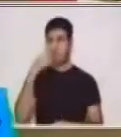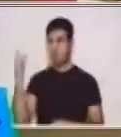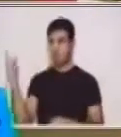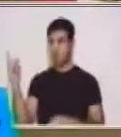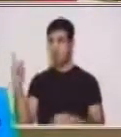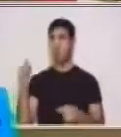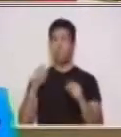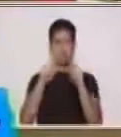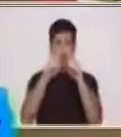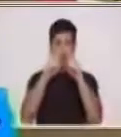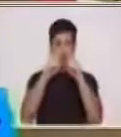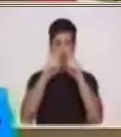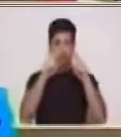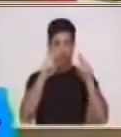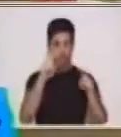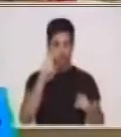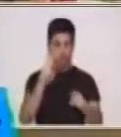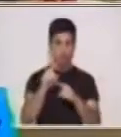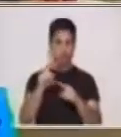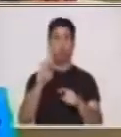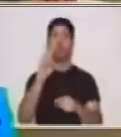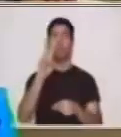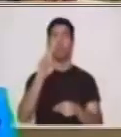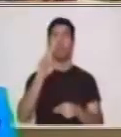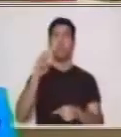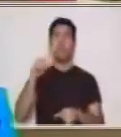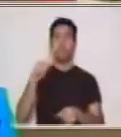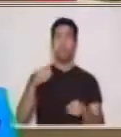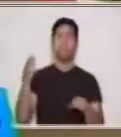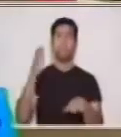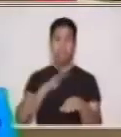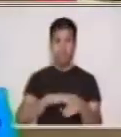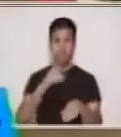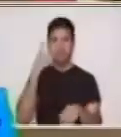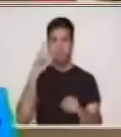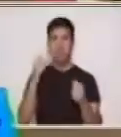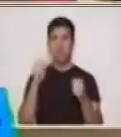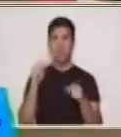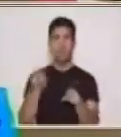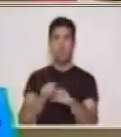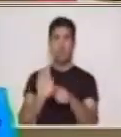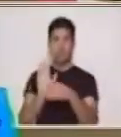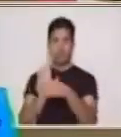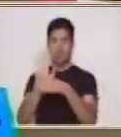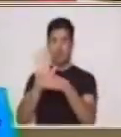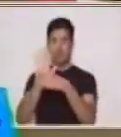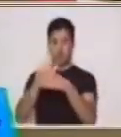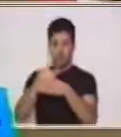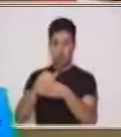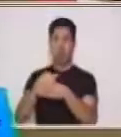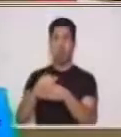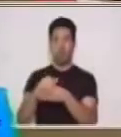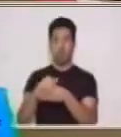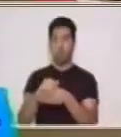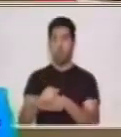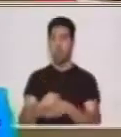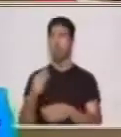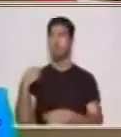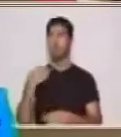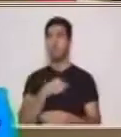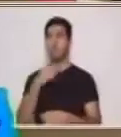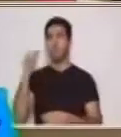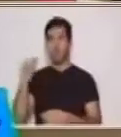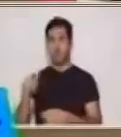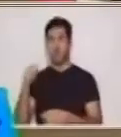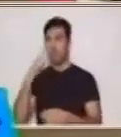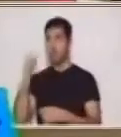más para poderle hacer a cada uno su pestañita, porque si no, no podemos después unirlos. Entonces aquí ahorita solo estoy presentando